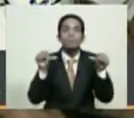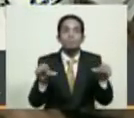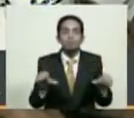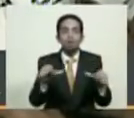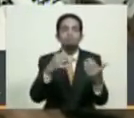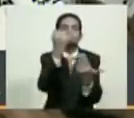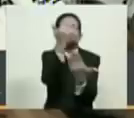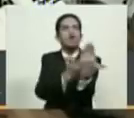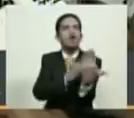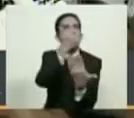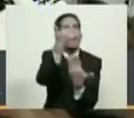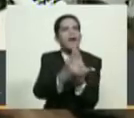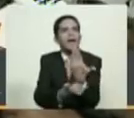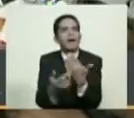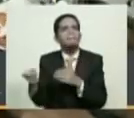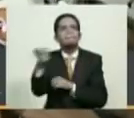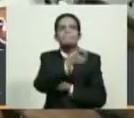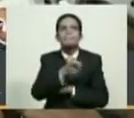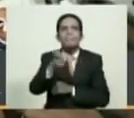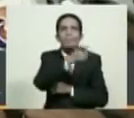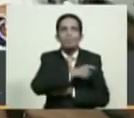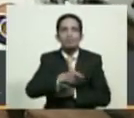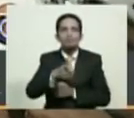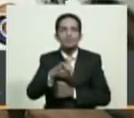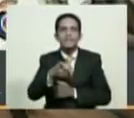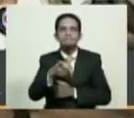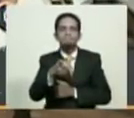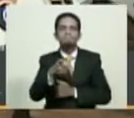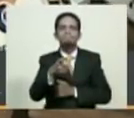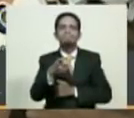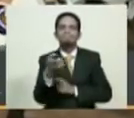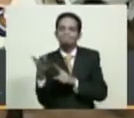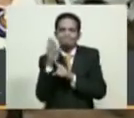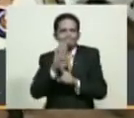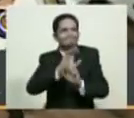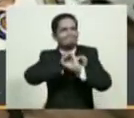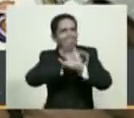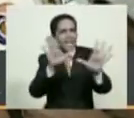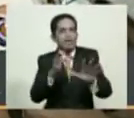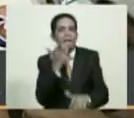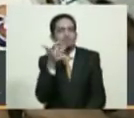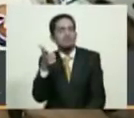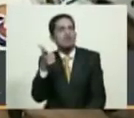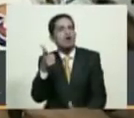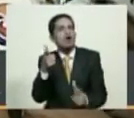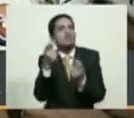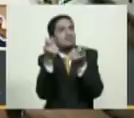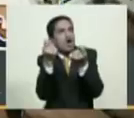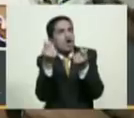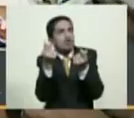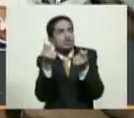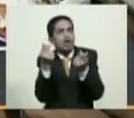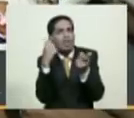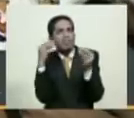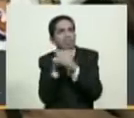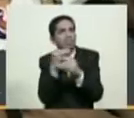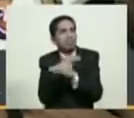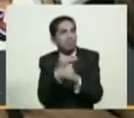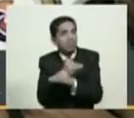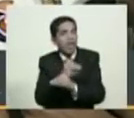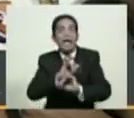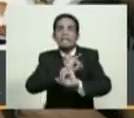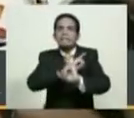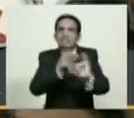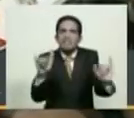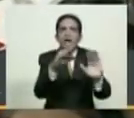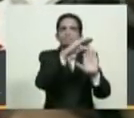programa que busca sincerar si habían costos desfasados. Bueno, ya se publicaron una serie de costos, ya hay una estructura,